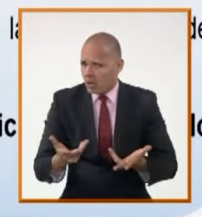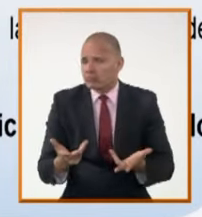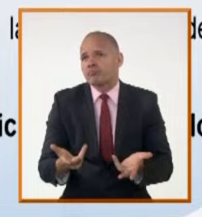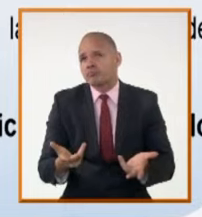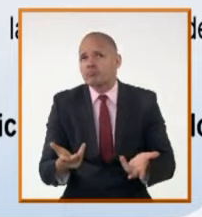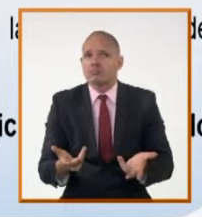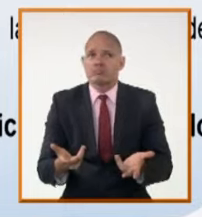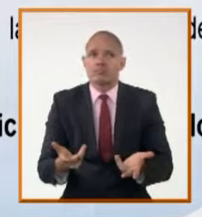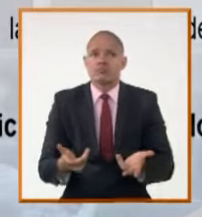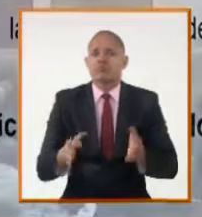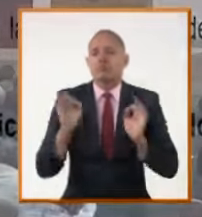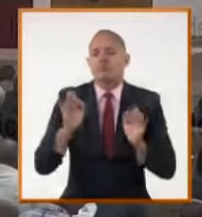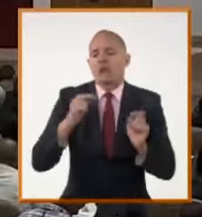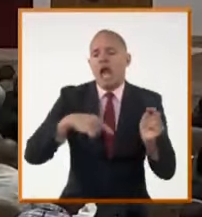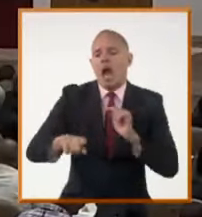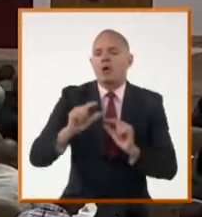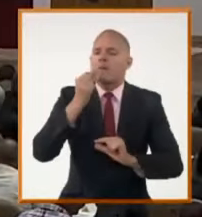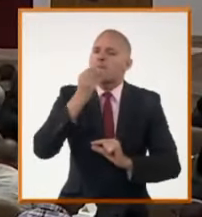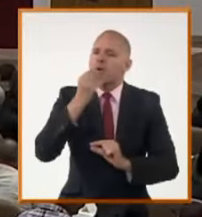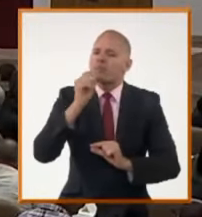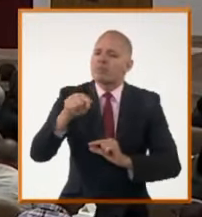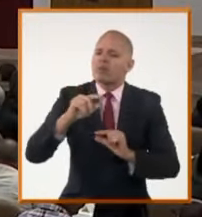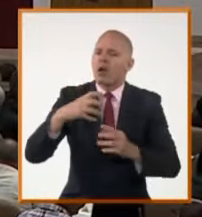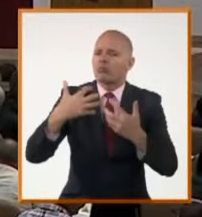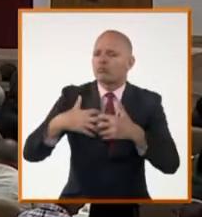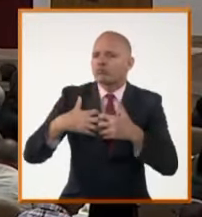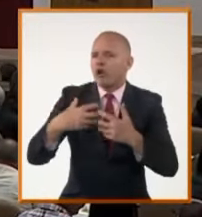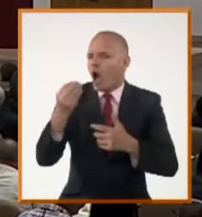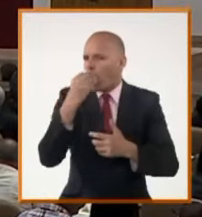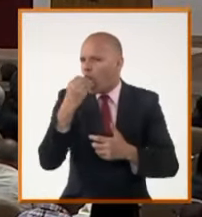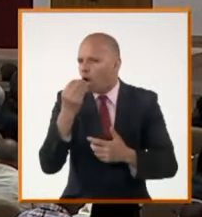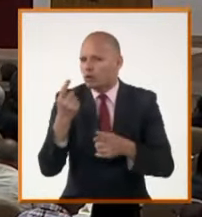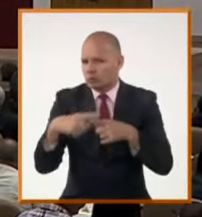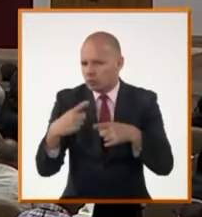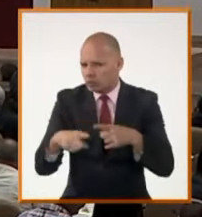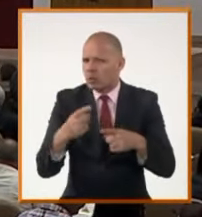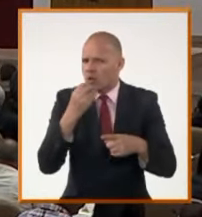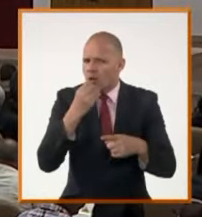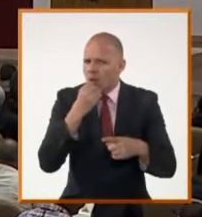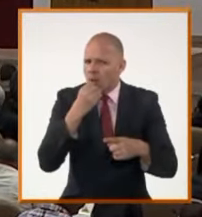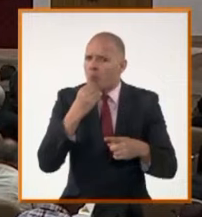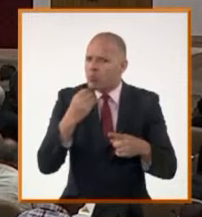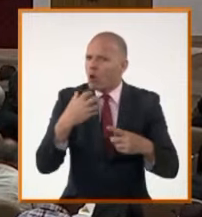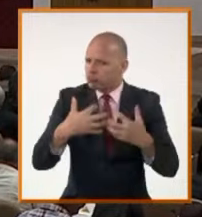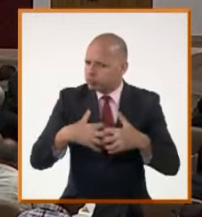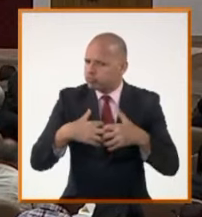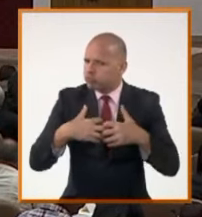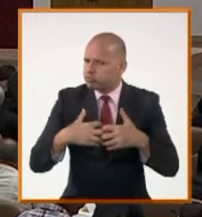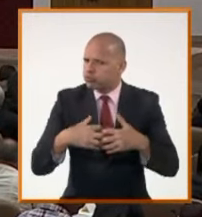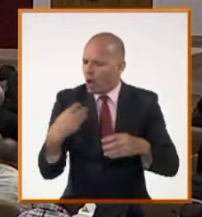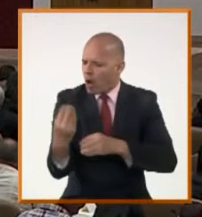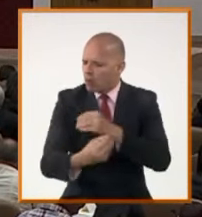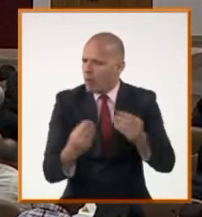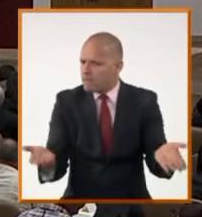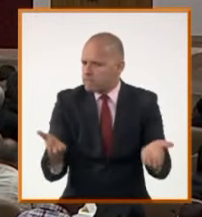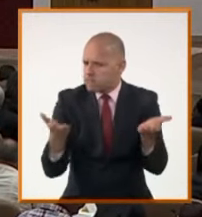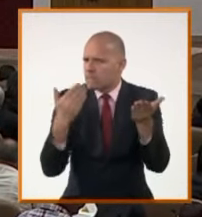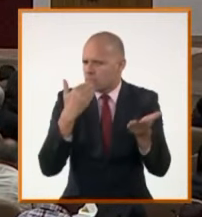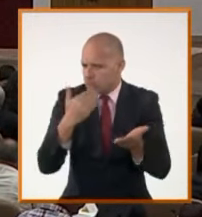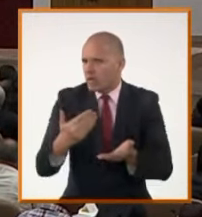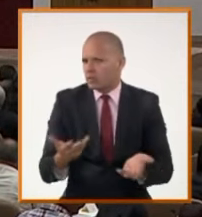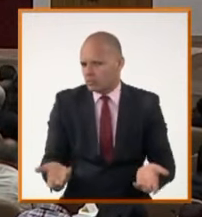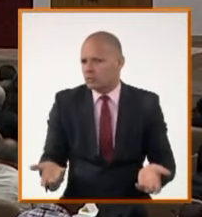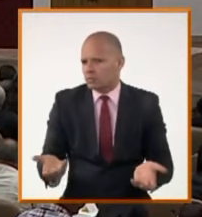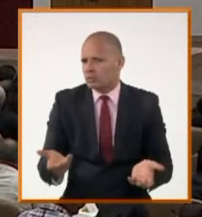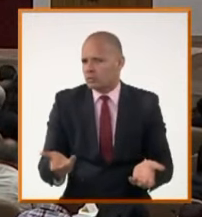transformación en la producción y la comercialización de alimentos, es decir, los sistemas agroalimentarios